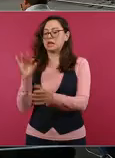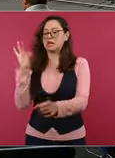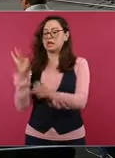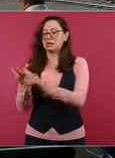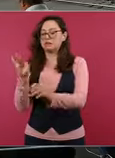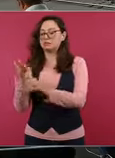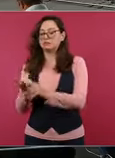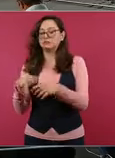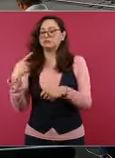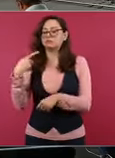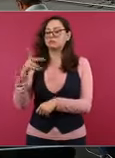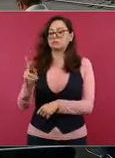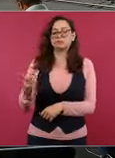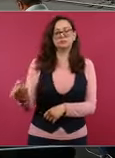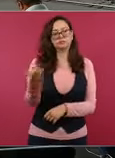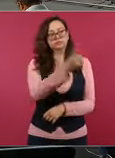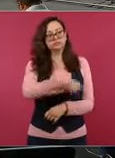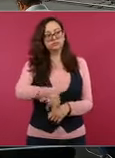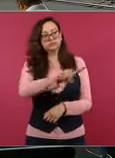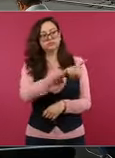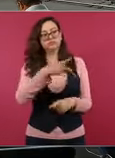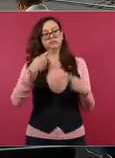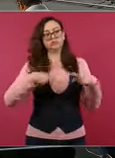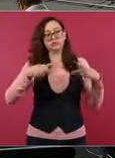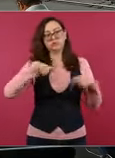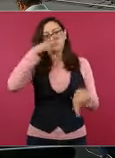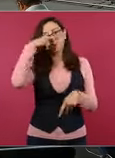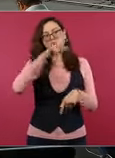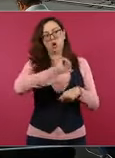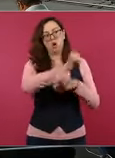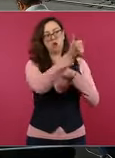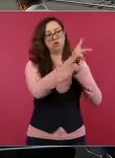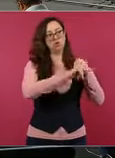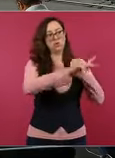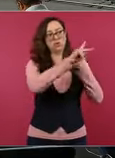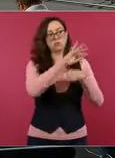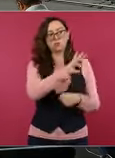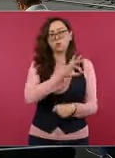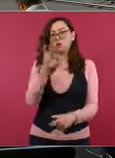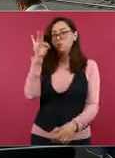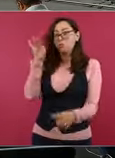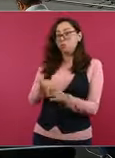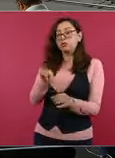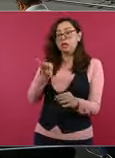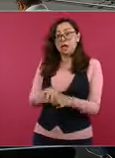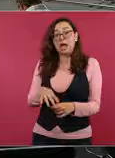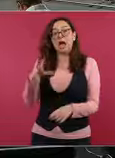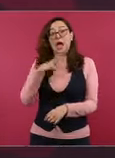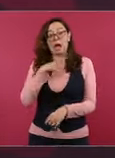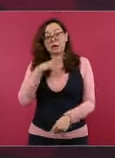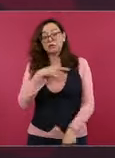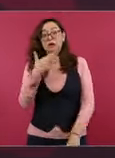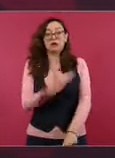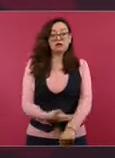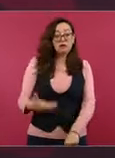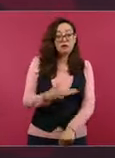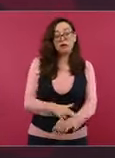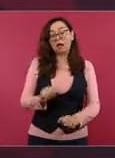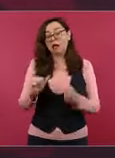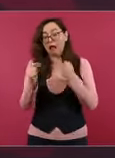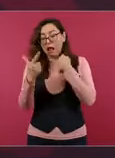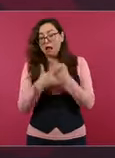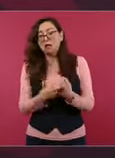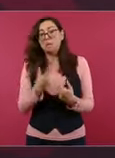de junio, y también, presidente, lo que le comentaba anteriormente. Gracias. Sí, van a informar de la Secretaría de